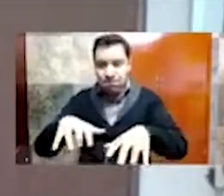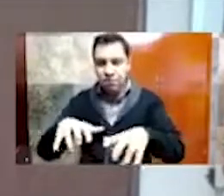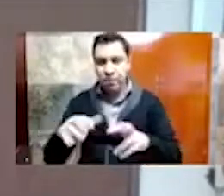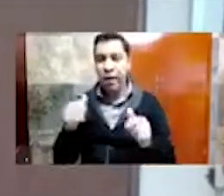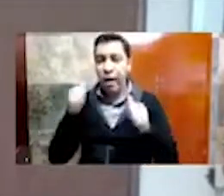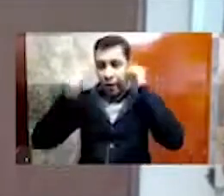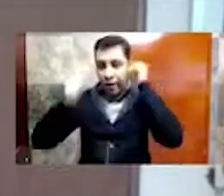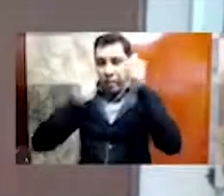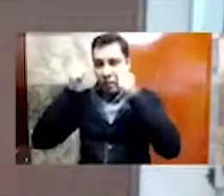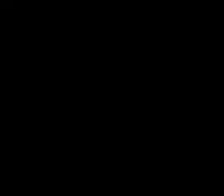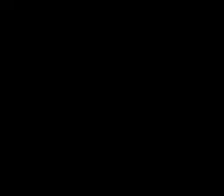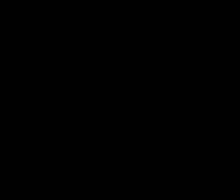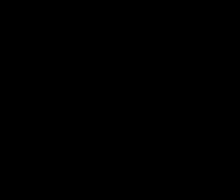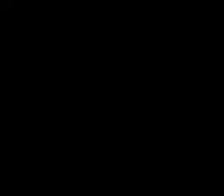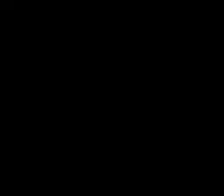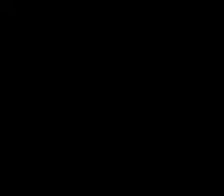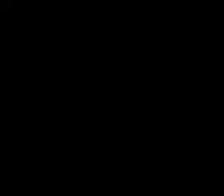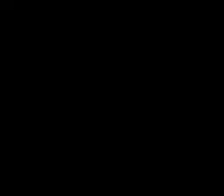me gustaría que vieran esta cápsula.